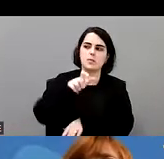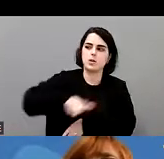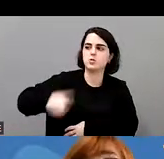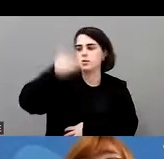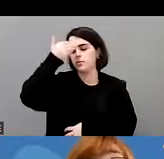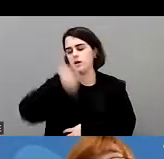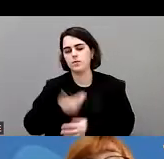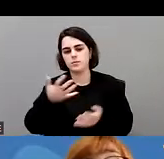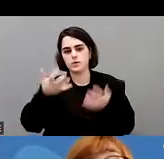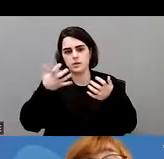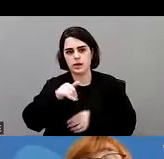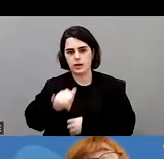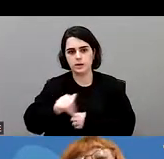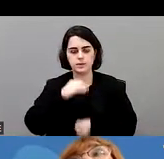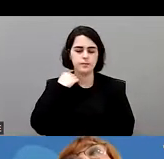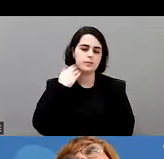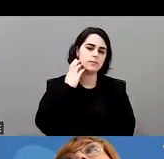cerebral.